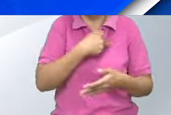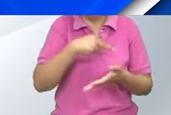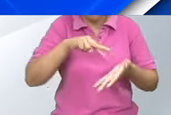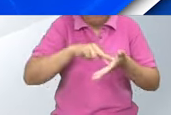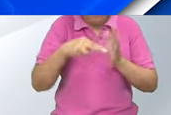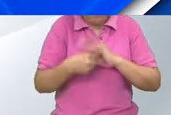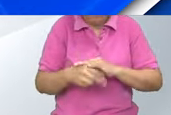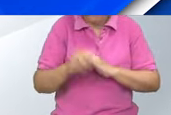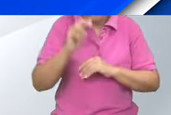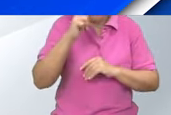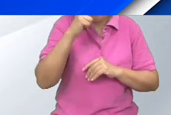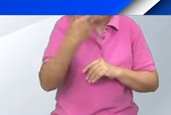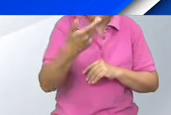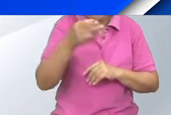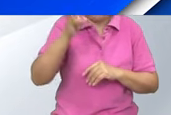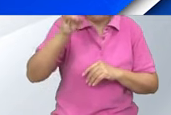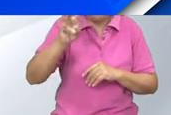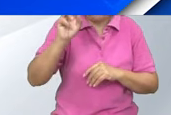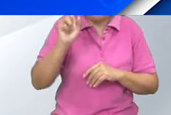equivale al